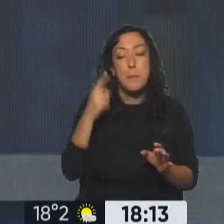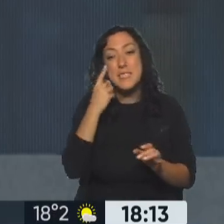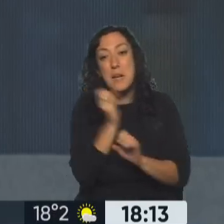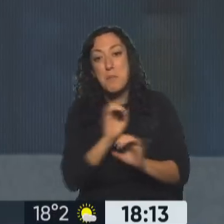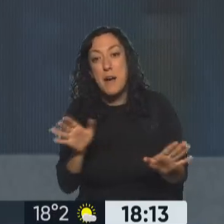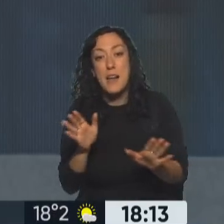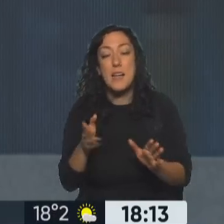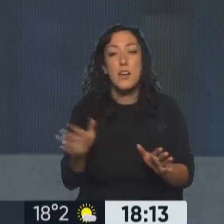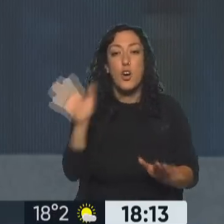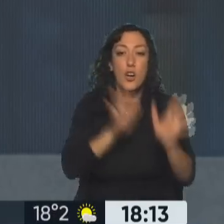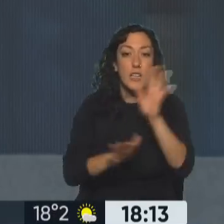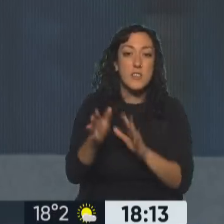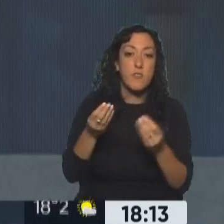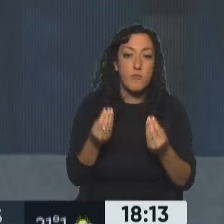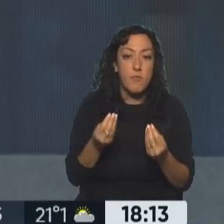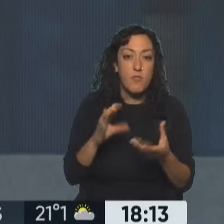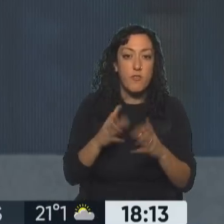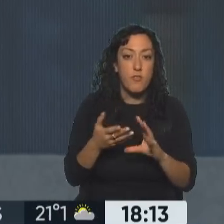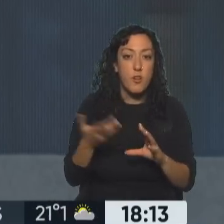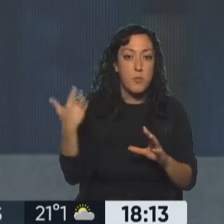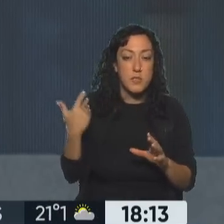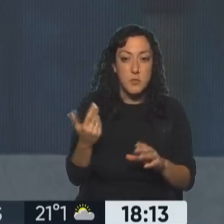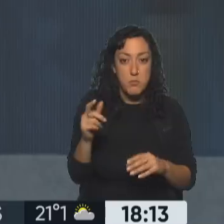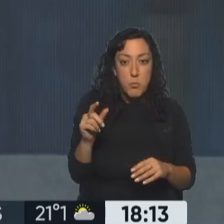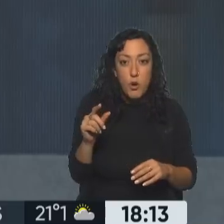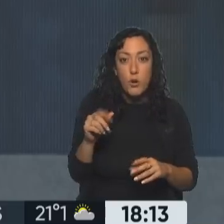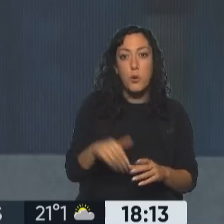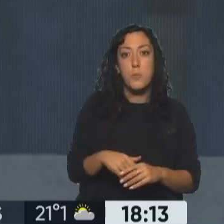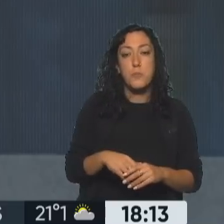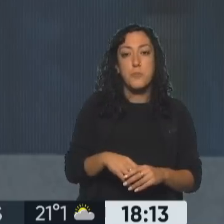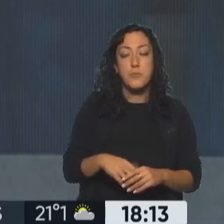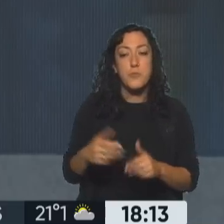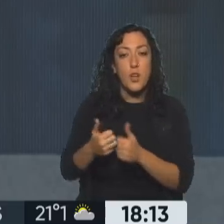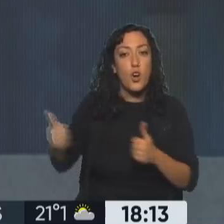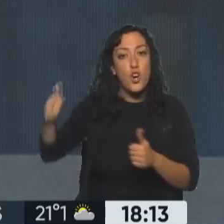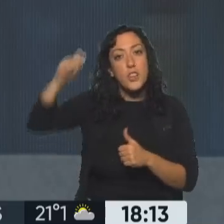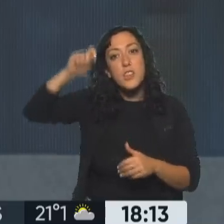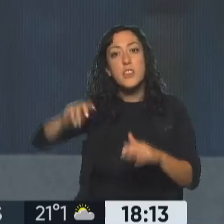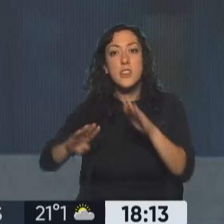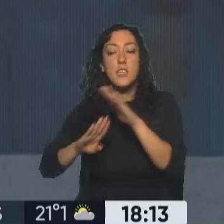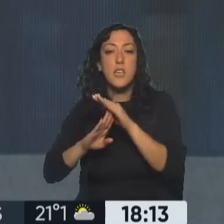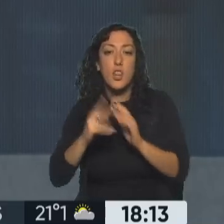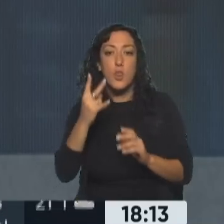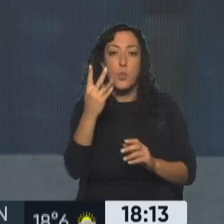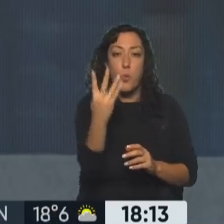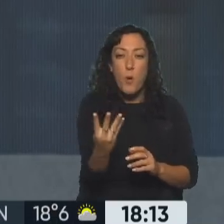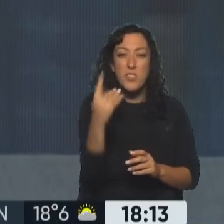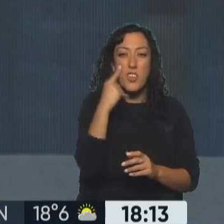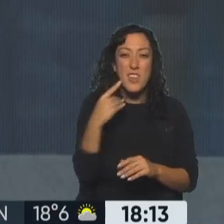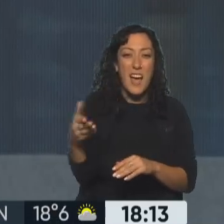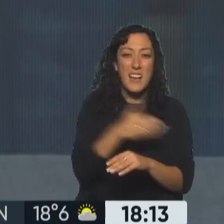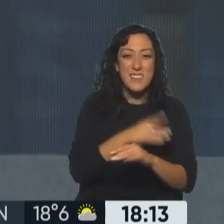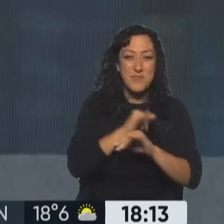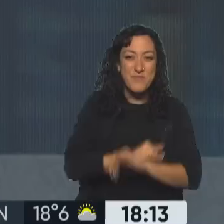últimas semanas, digamos, sobre el pucho, podríamos decir, ¿no? Y la Corte se expide 4 días antes de las elecciones. La Corte